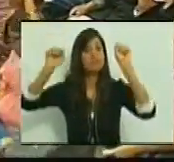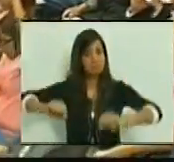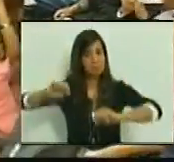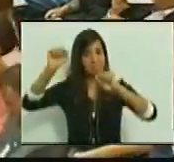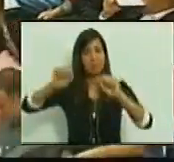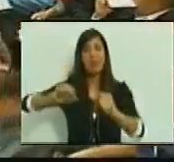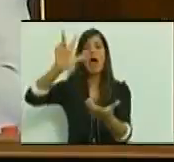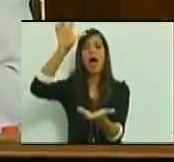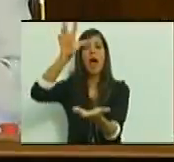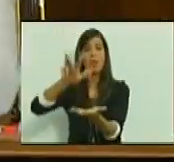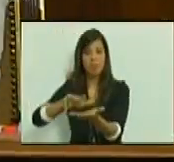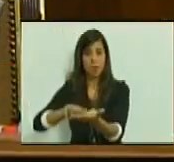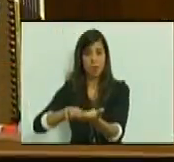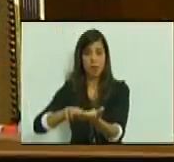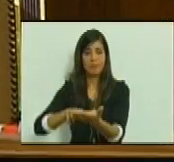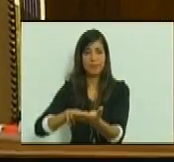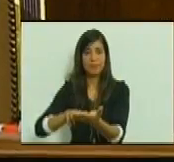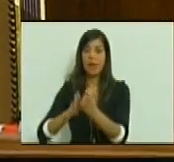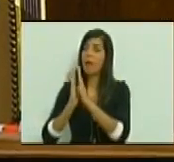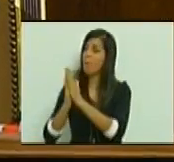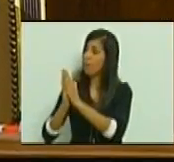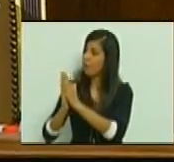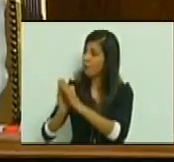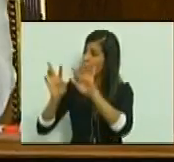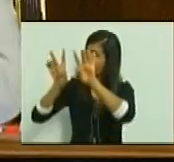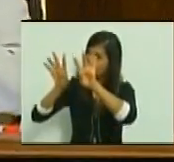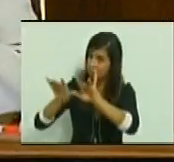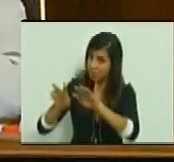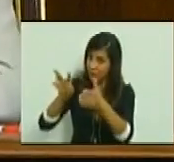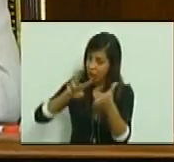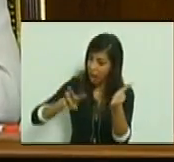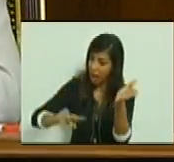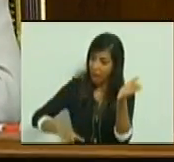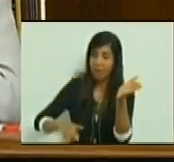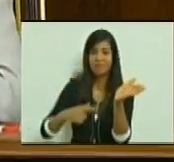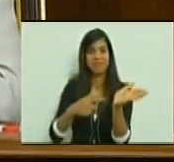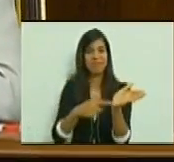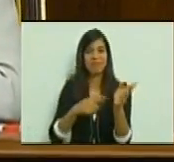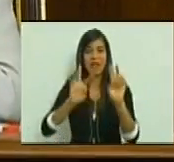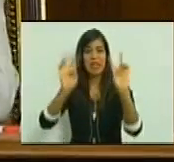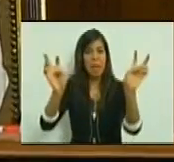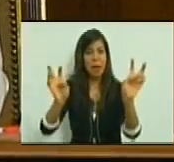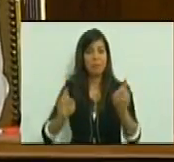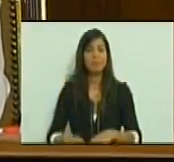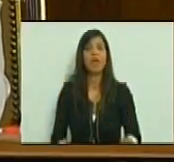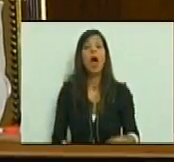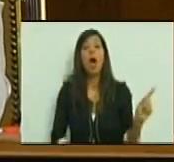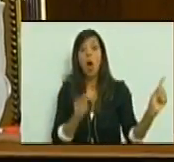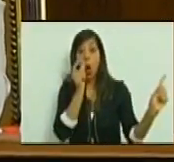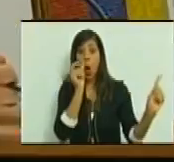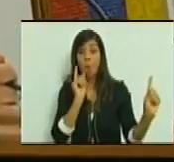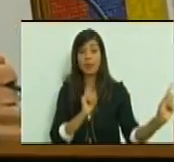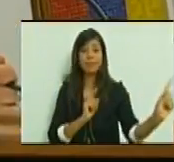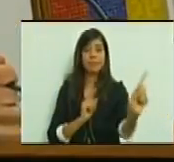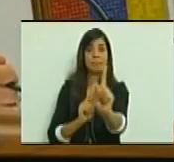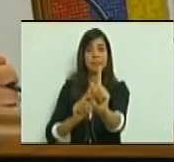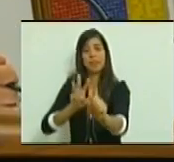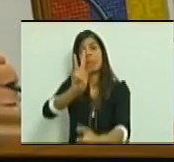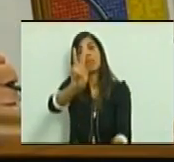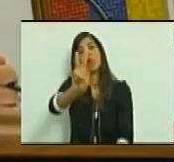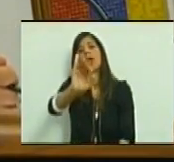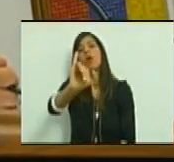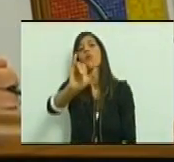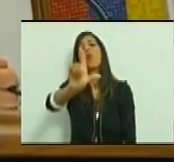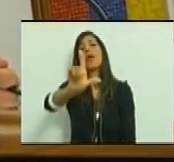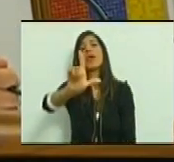Aprobado. Ciudadano secretario, sírvase leer el primer punto del orden del día. Intervención del ministro Wilmar Castro